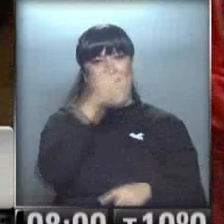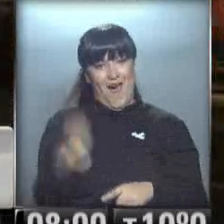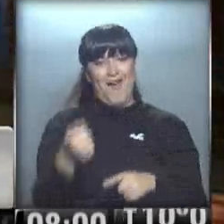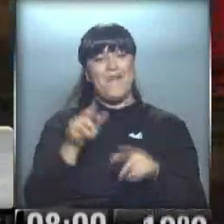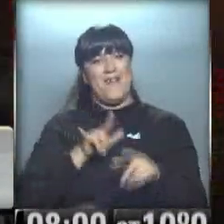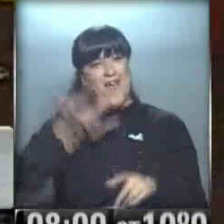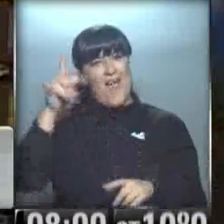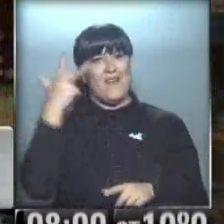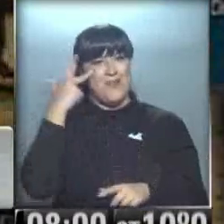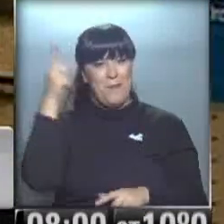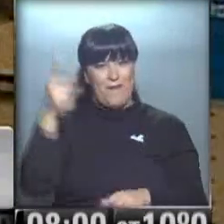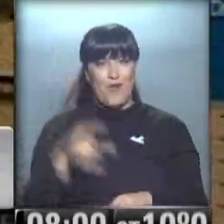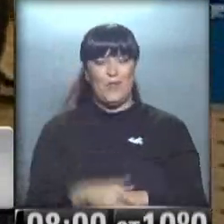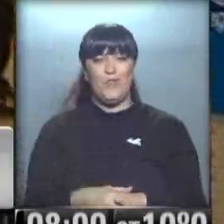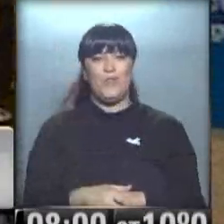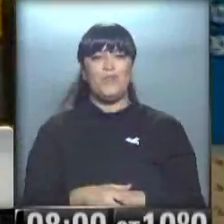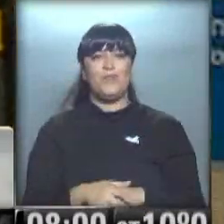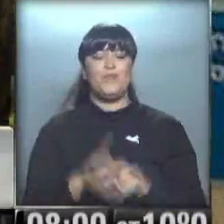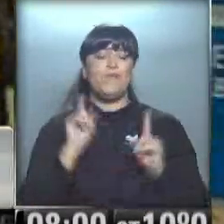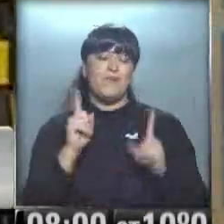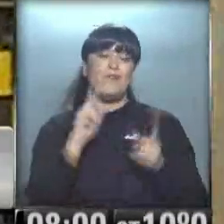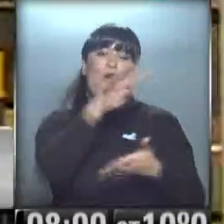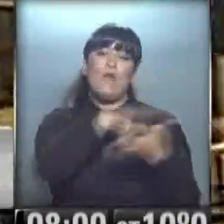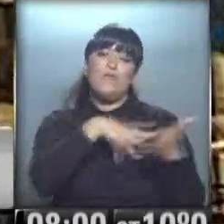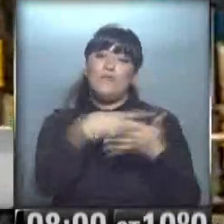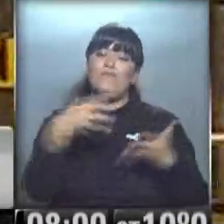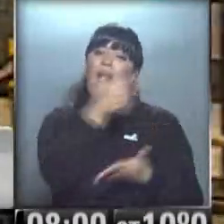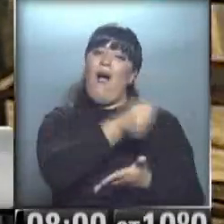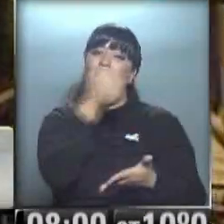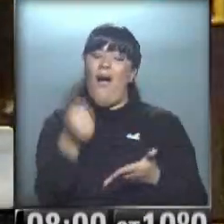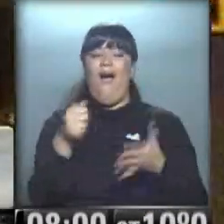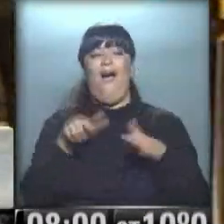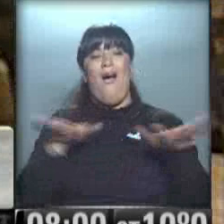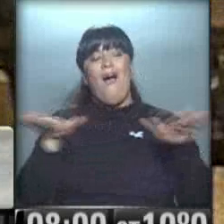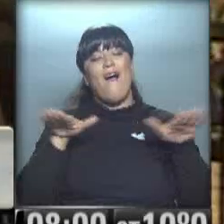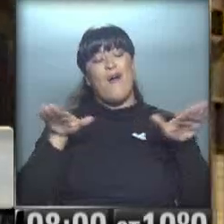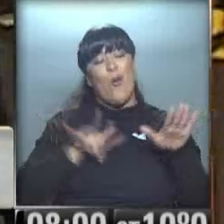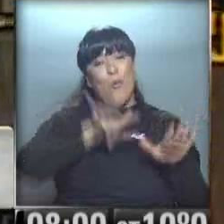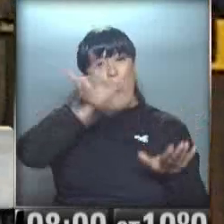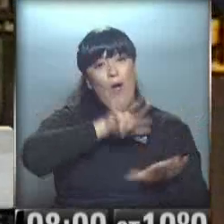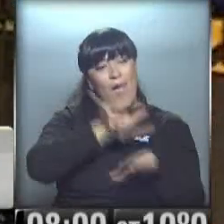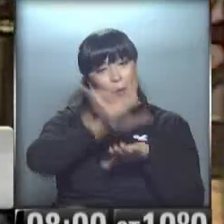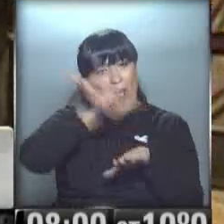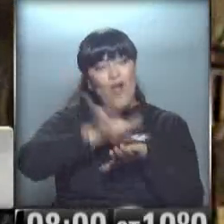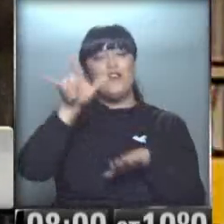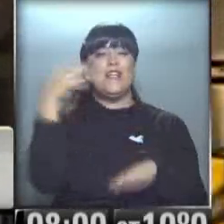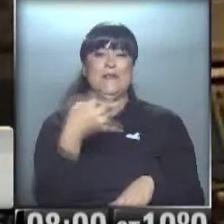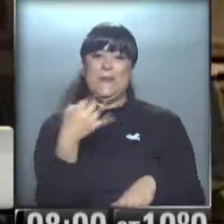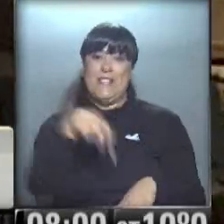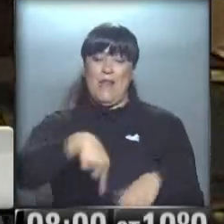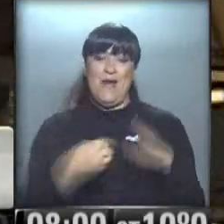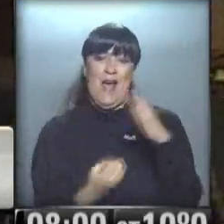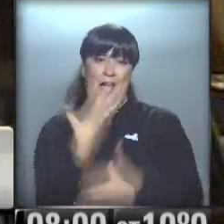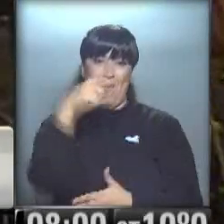Argentinas que han dispuesto una serie de servicios especiales durante la mañana de hoy, y es por eso